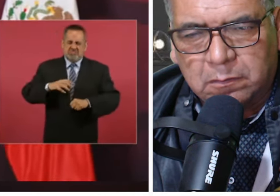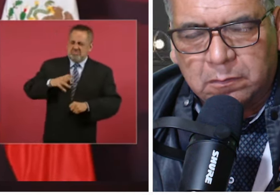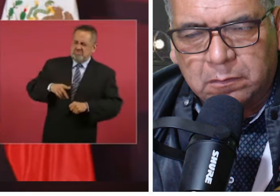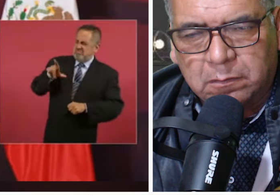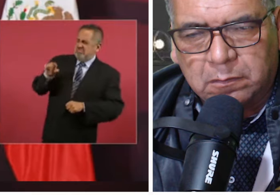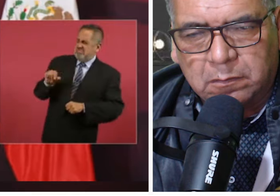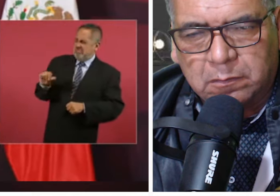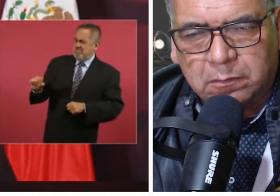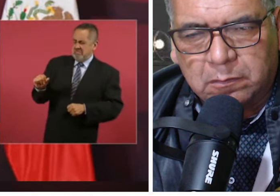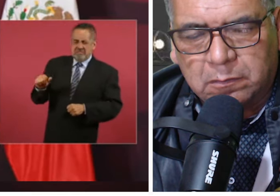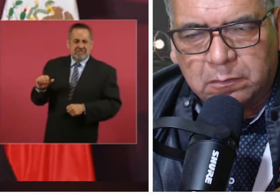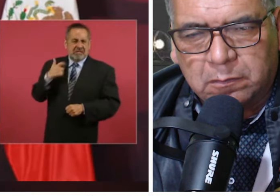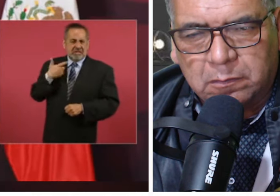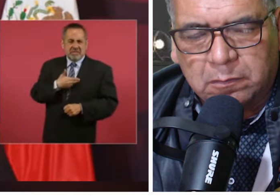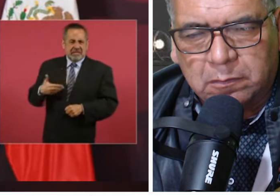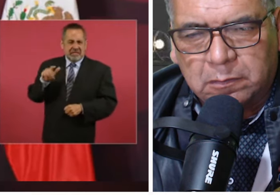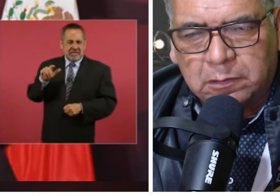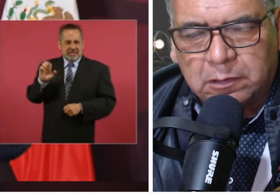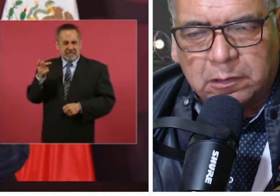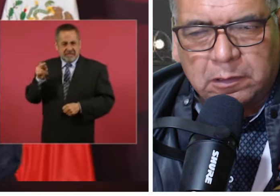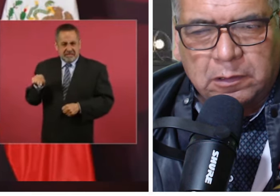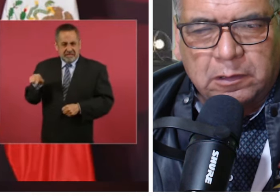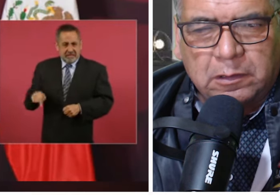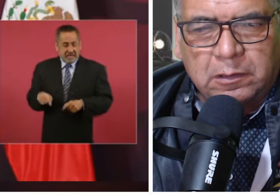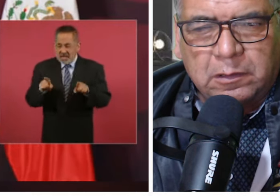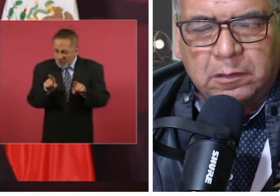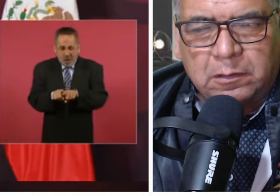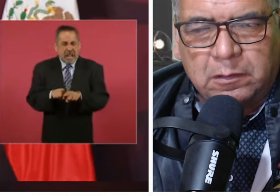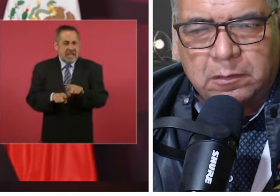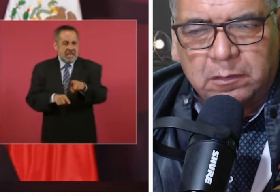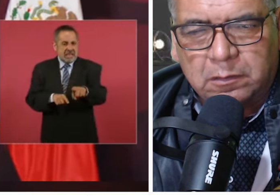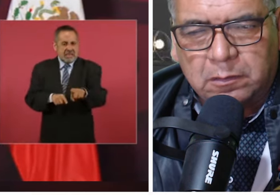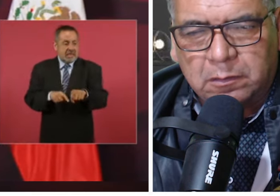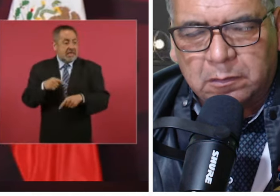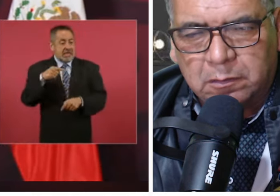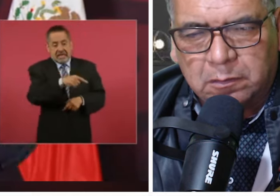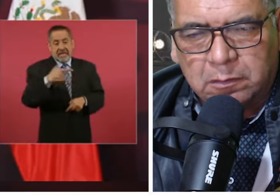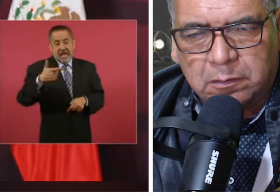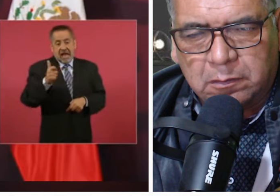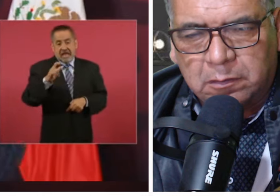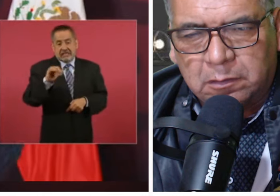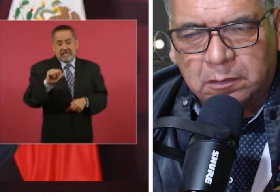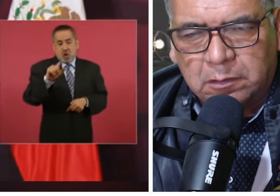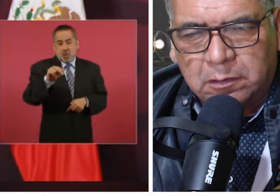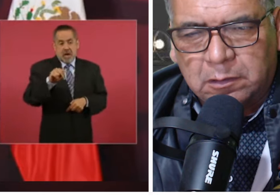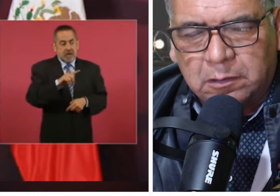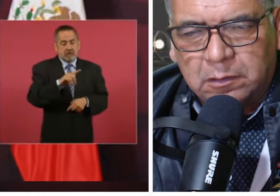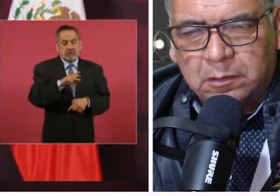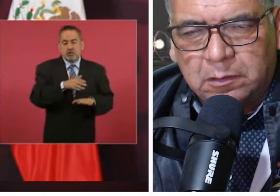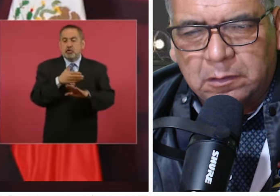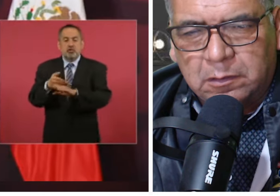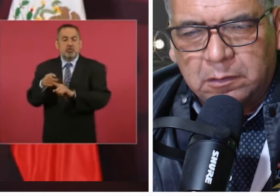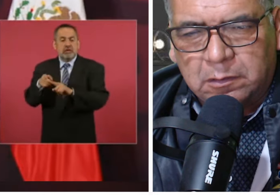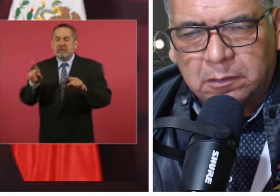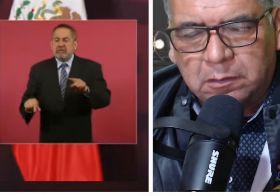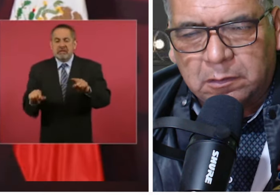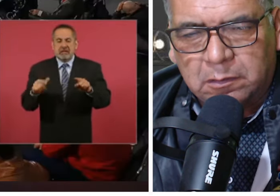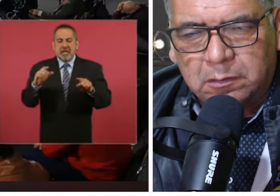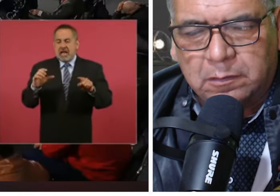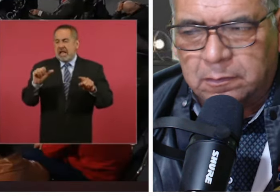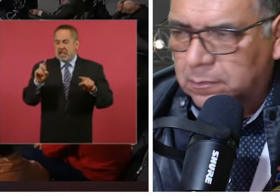prepotentemente al licenciado Peña, así, pero ese es García Luna sobre Calderón. Entonces, esa